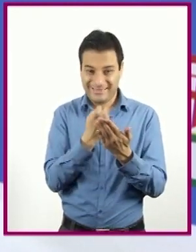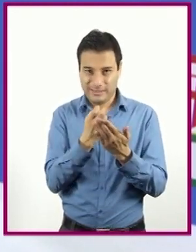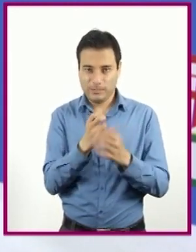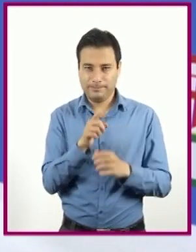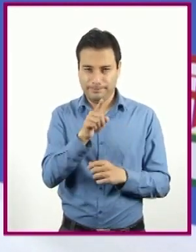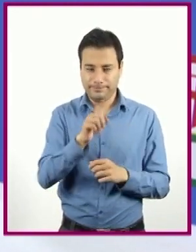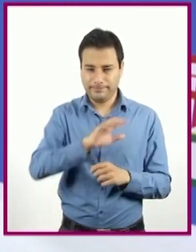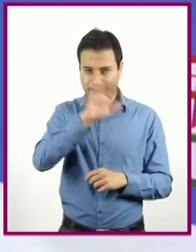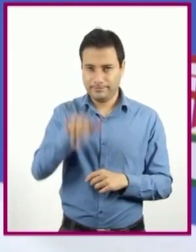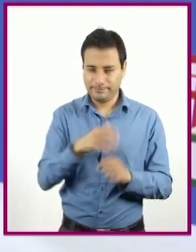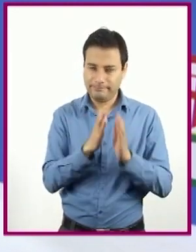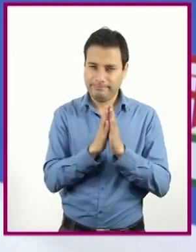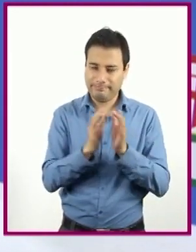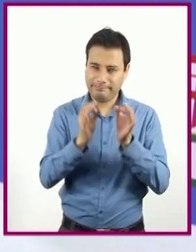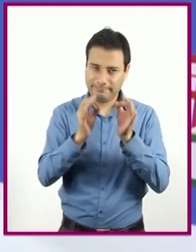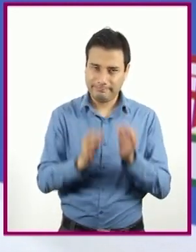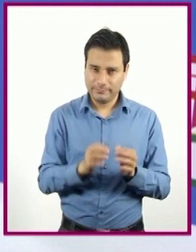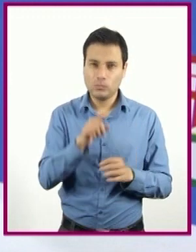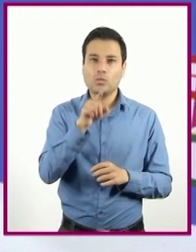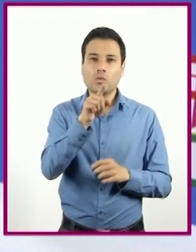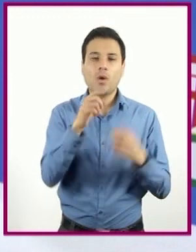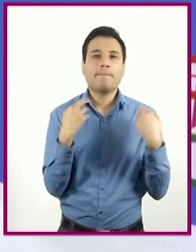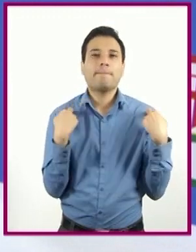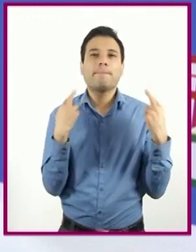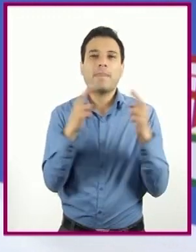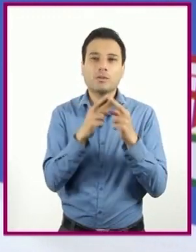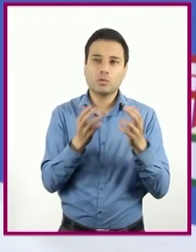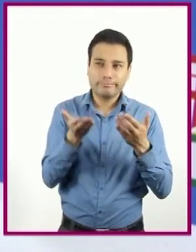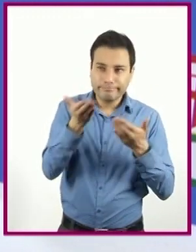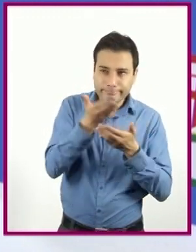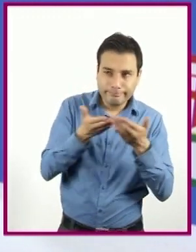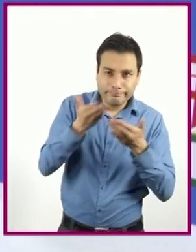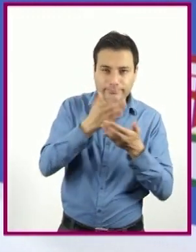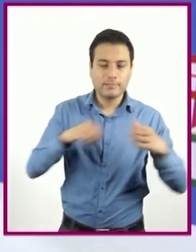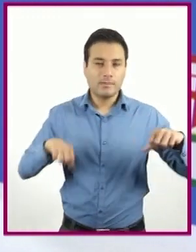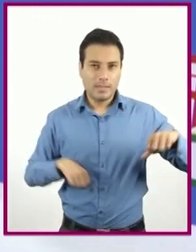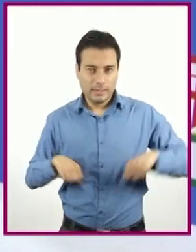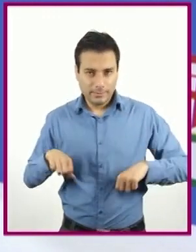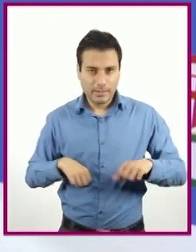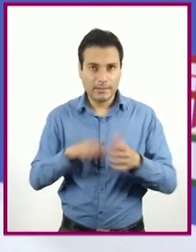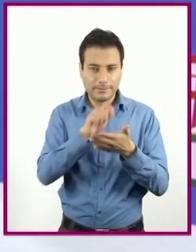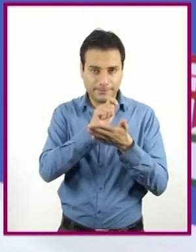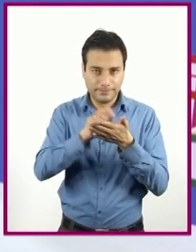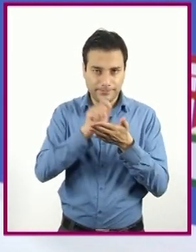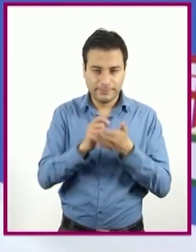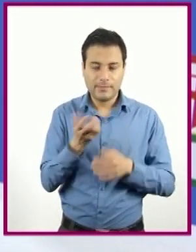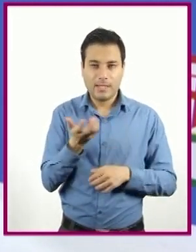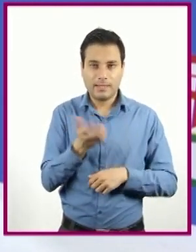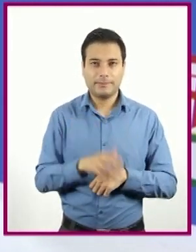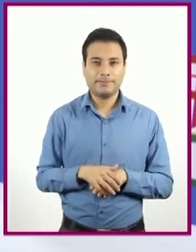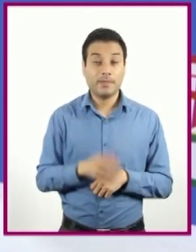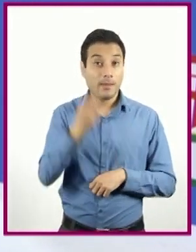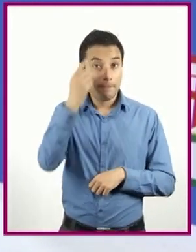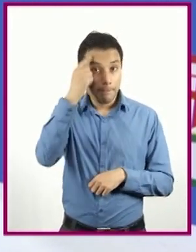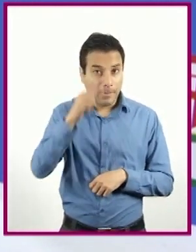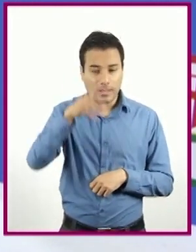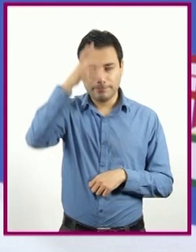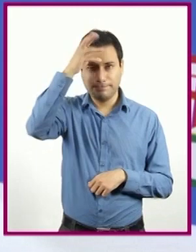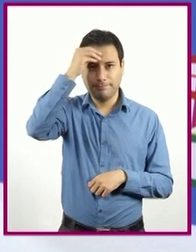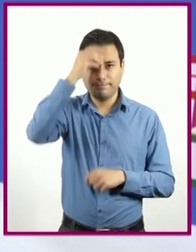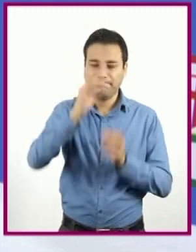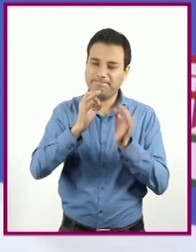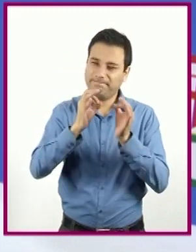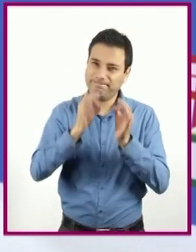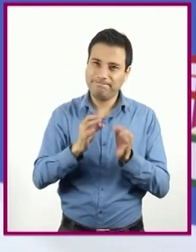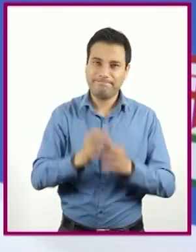fichas temáticas y trabajen con su maestra o maestro las actividades propuestas para lograr un mejor aprendizaje de